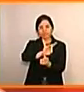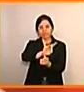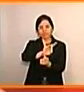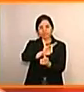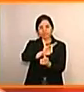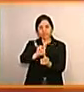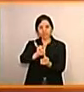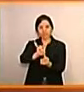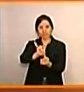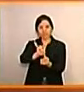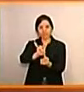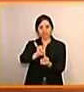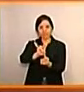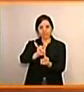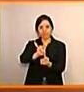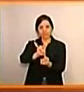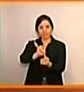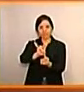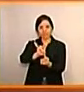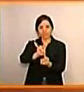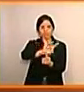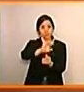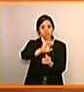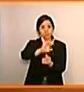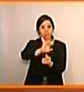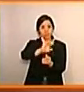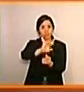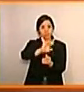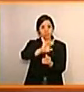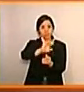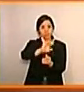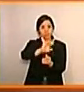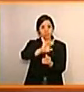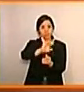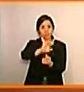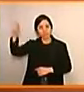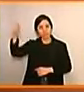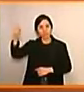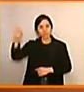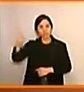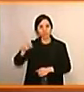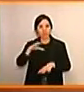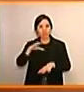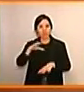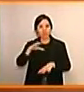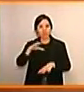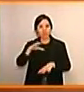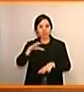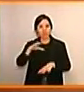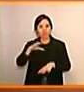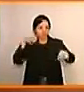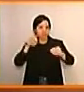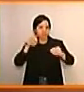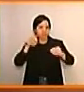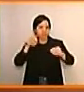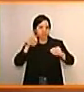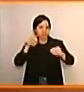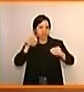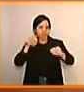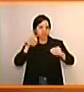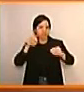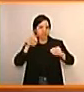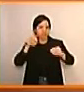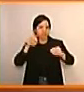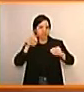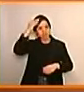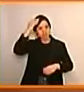7, el número ganador para la diaria 87 con su símbolo de sueños león. En el cuadro del cuerpo lo pueden ubicar en la